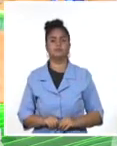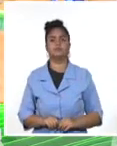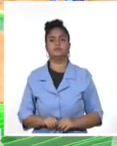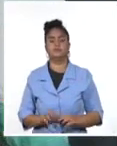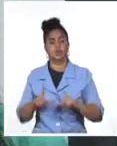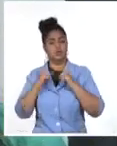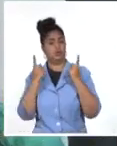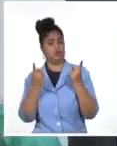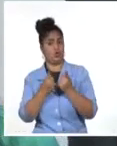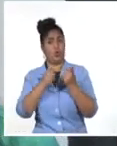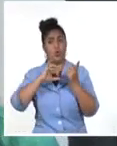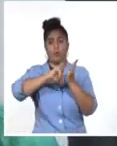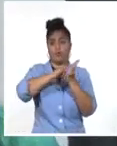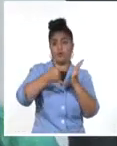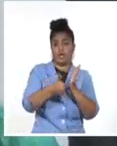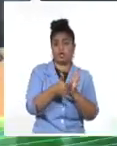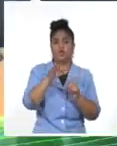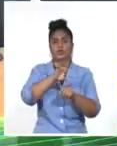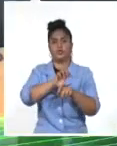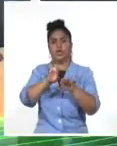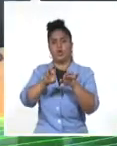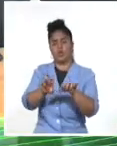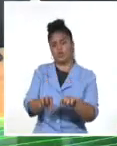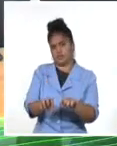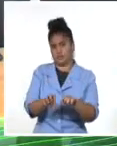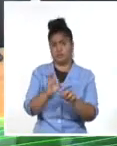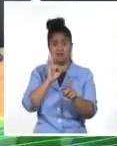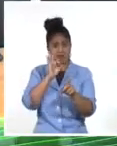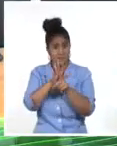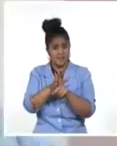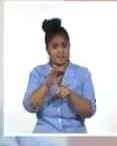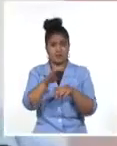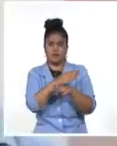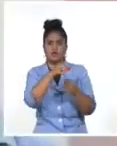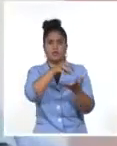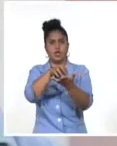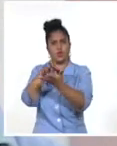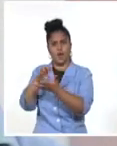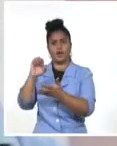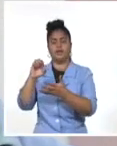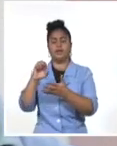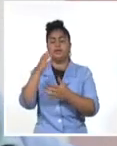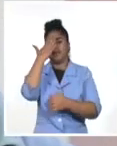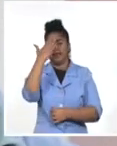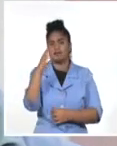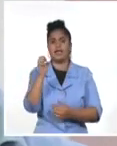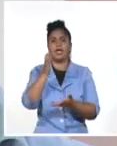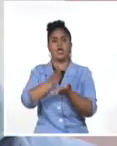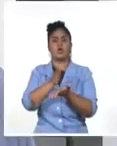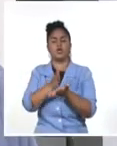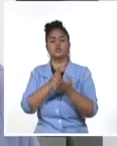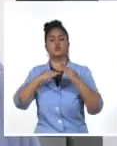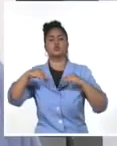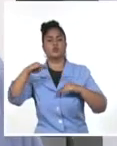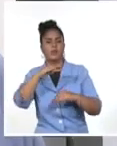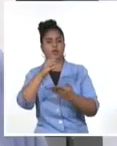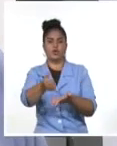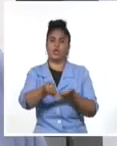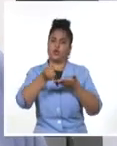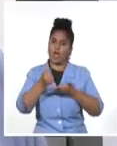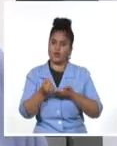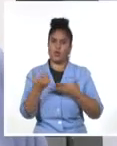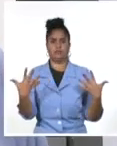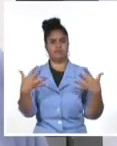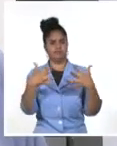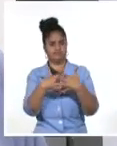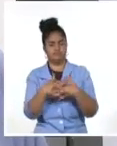al proyecto de computación de alto desempeño iniciado en entidades de la educación superior. Y esta data compilada